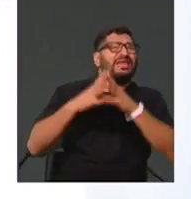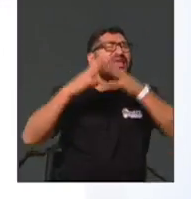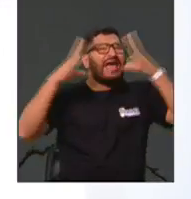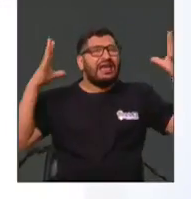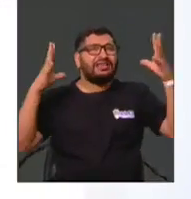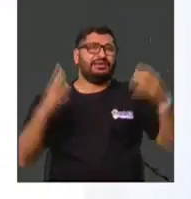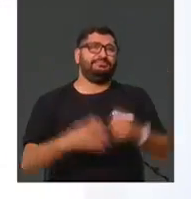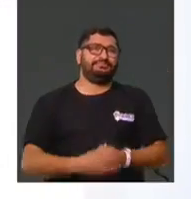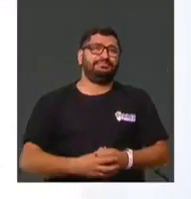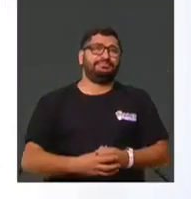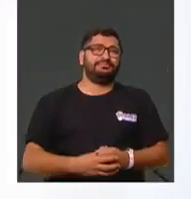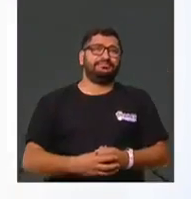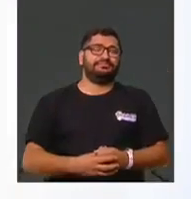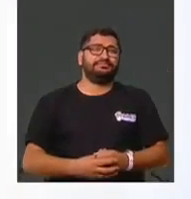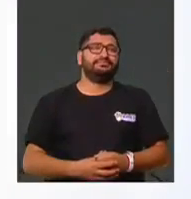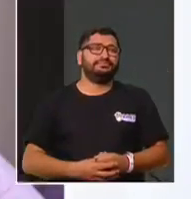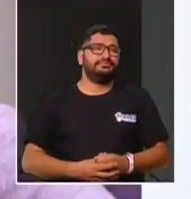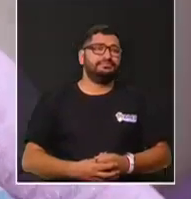seas gigante.